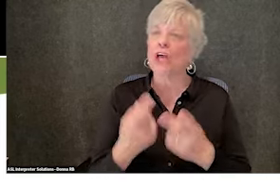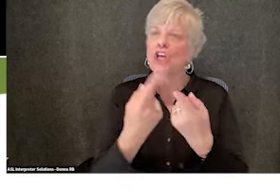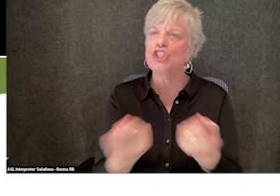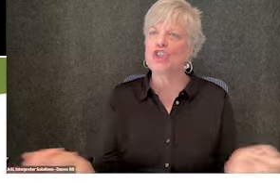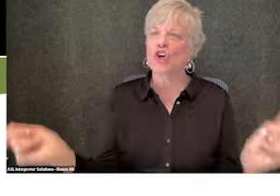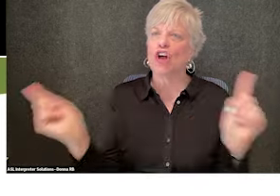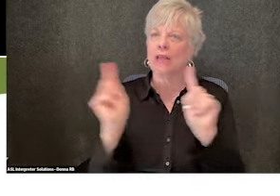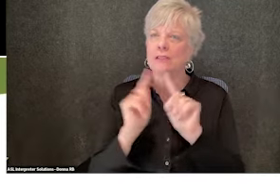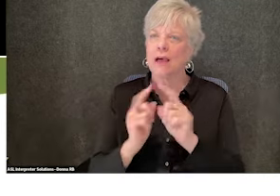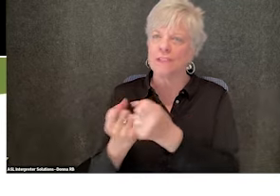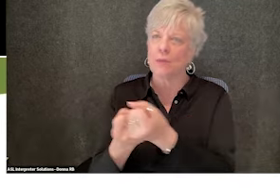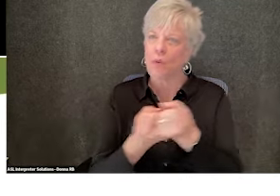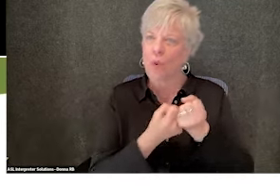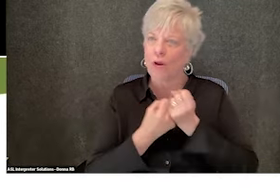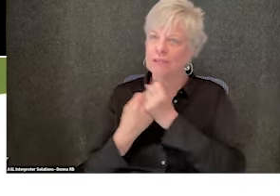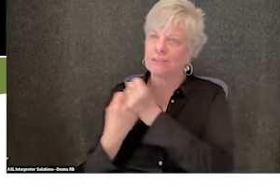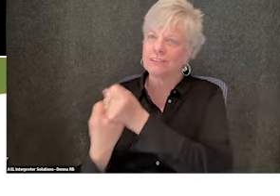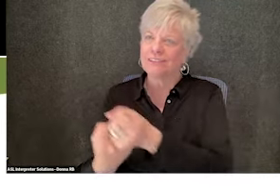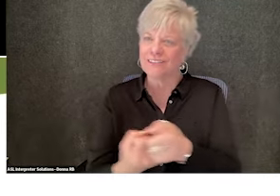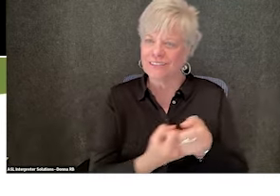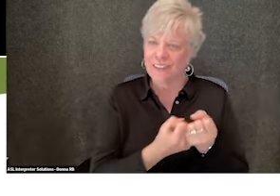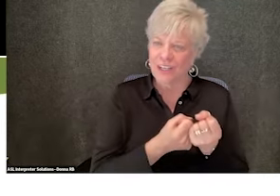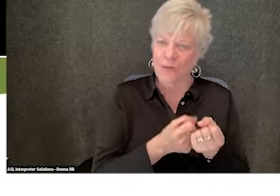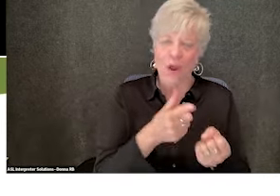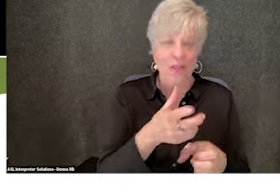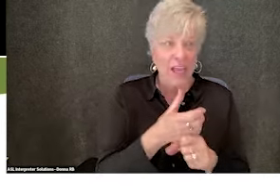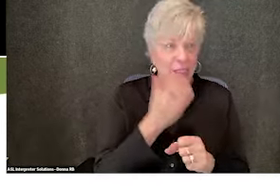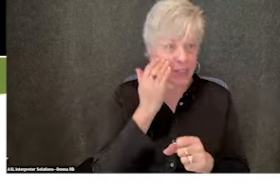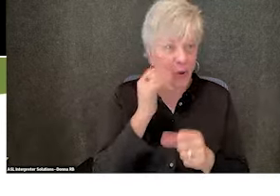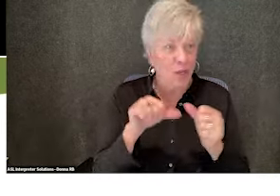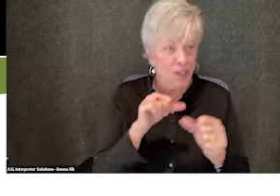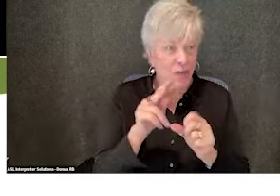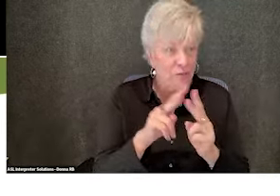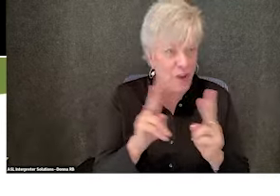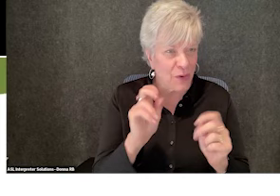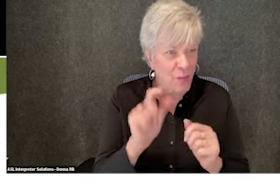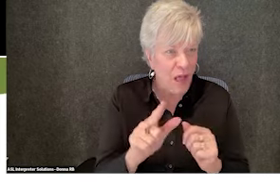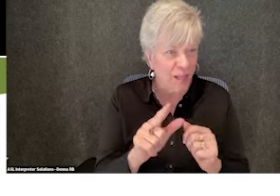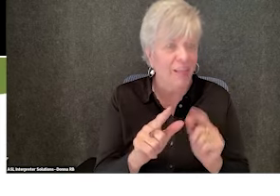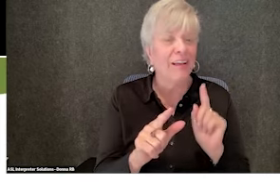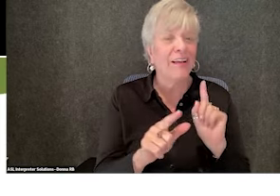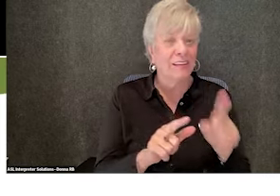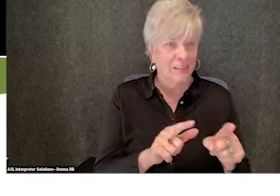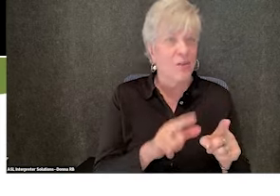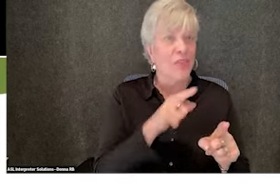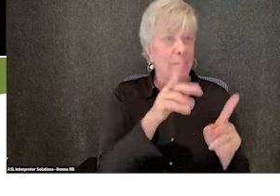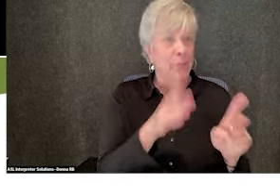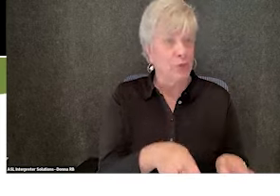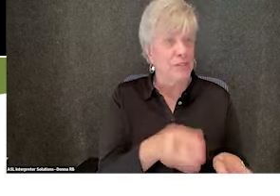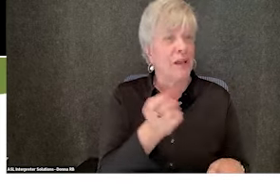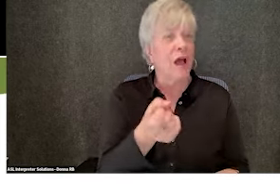así para que puedan reconocer cuando las cosas están diferentes, están alterados. A